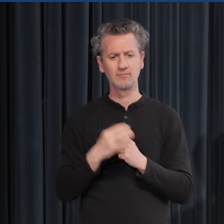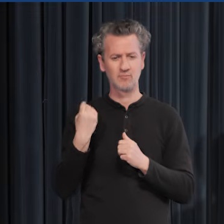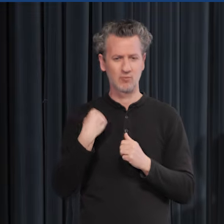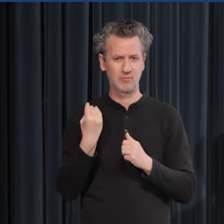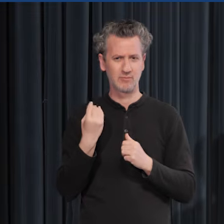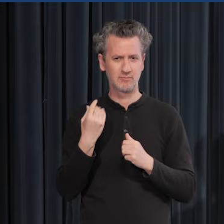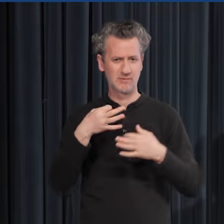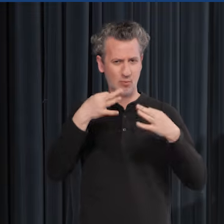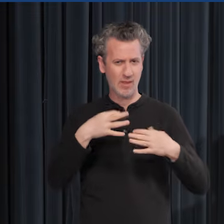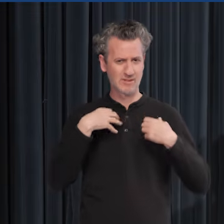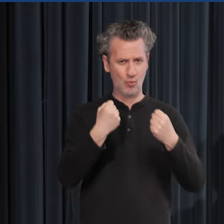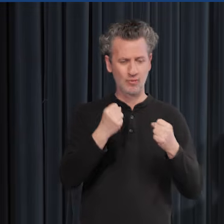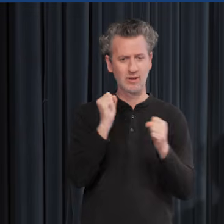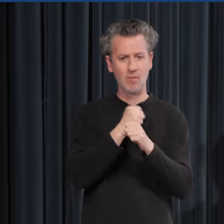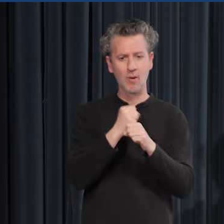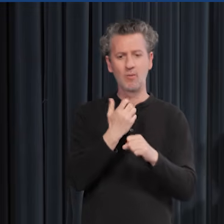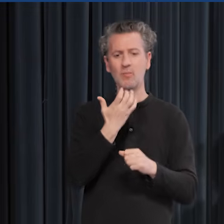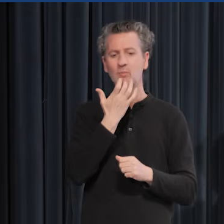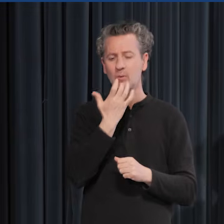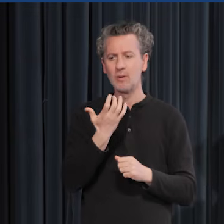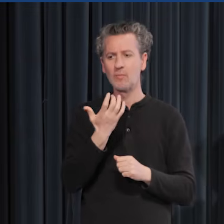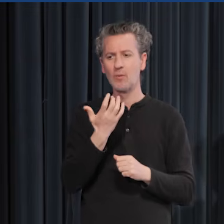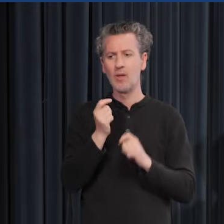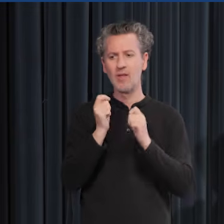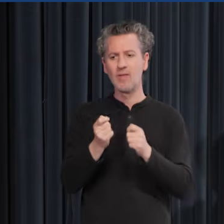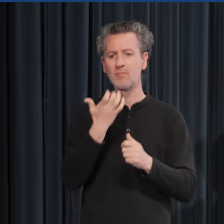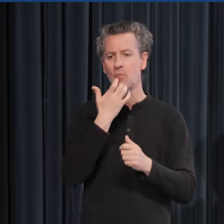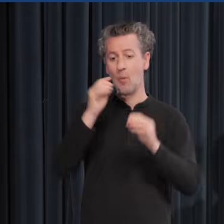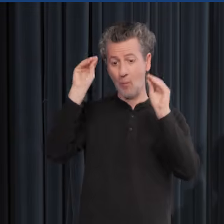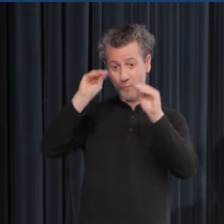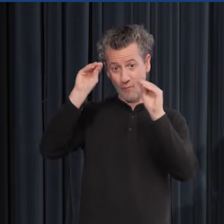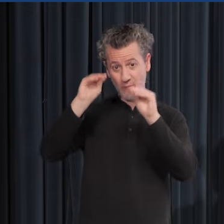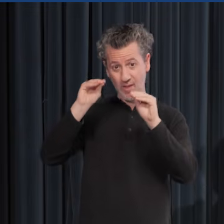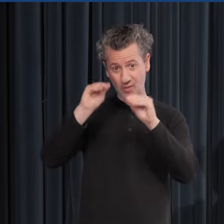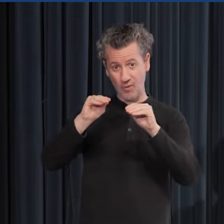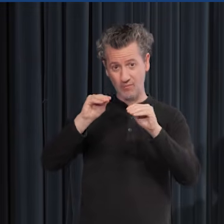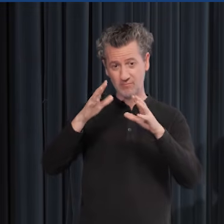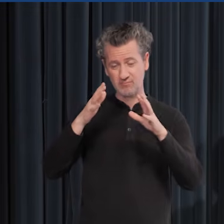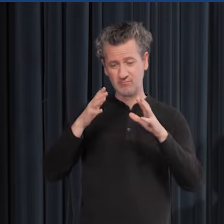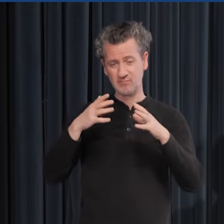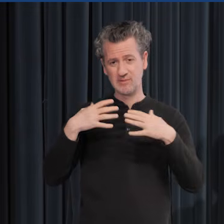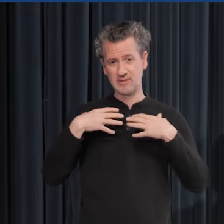¿Son necesarios cambios relativos a la impartición de la formación en seguridad y salud?